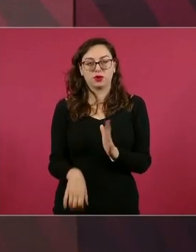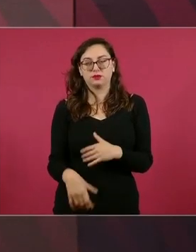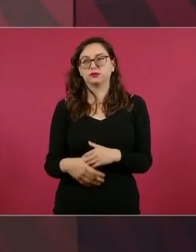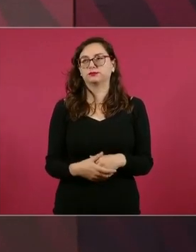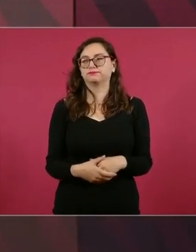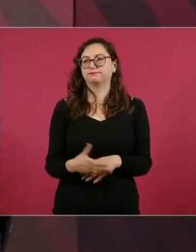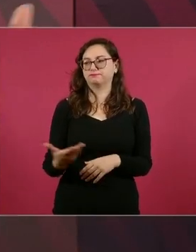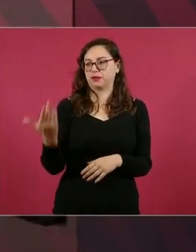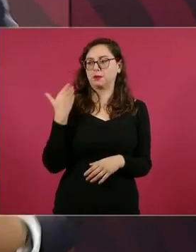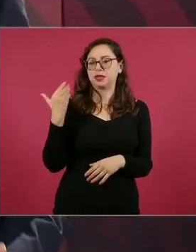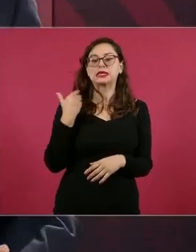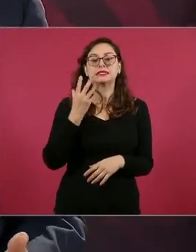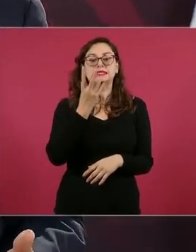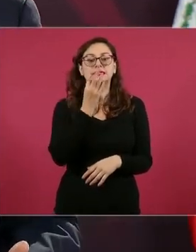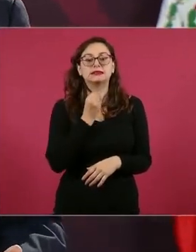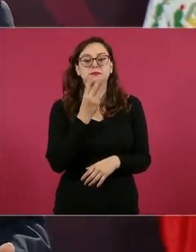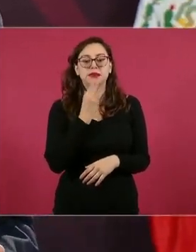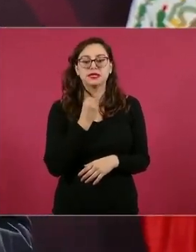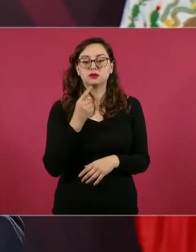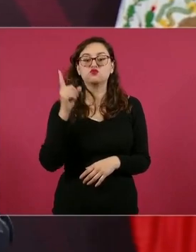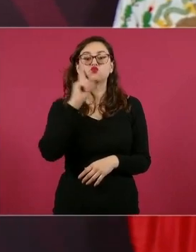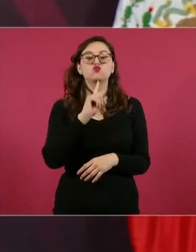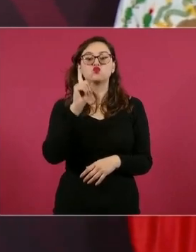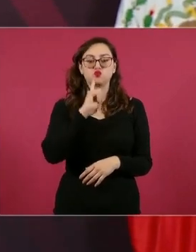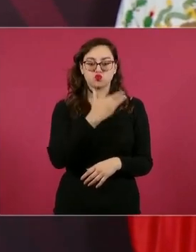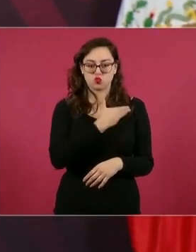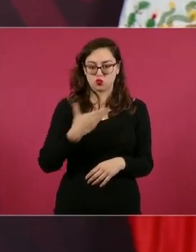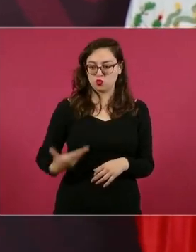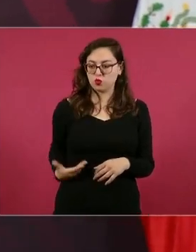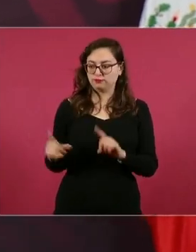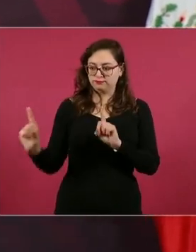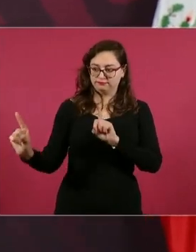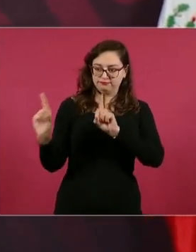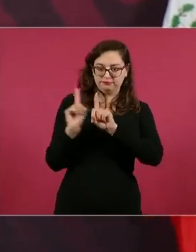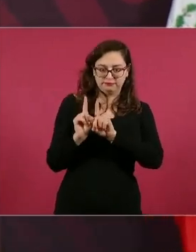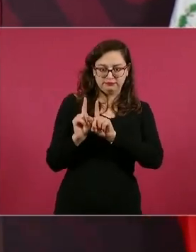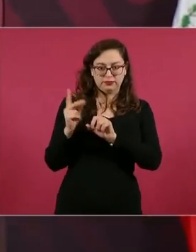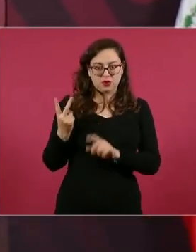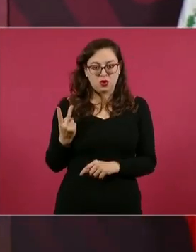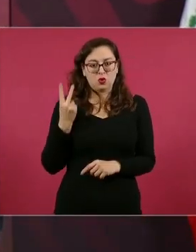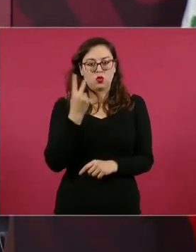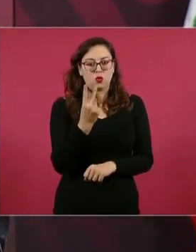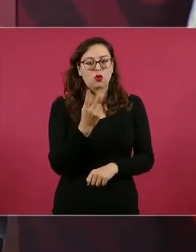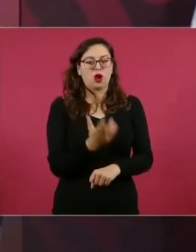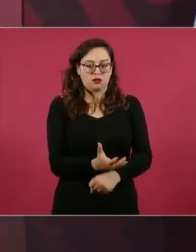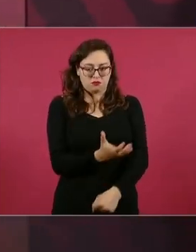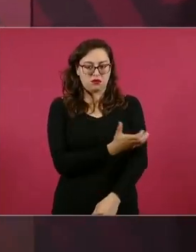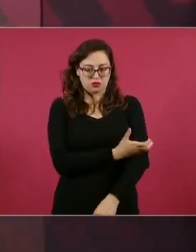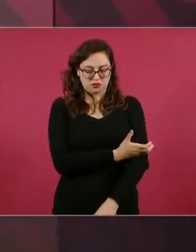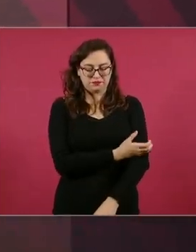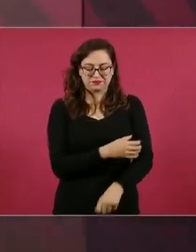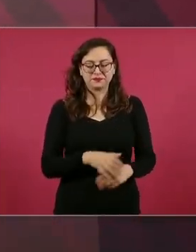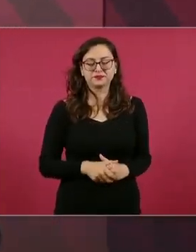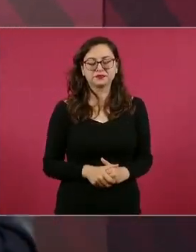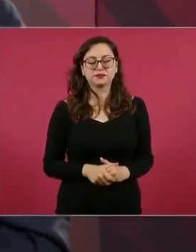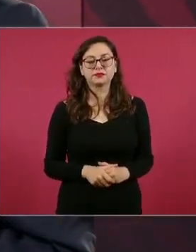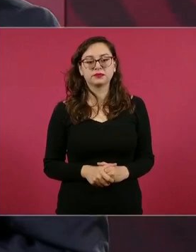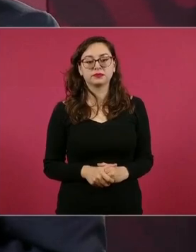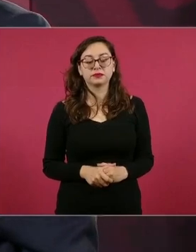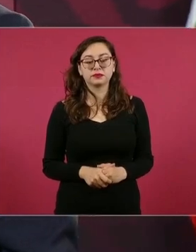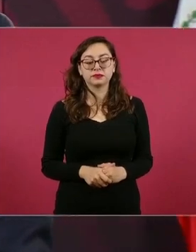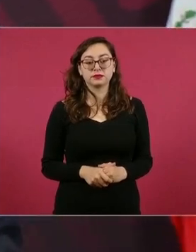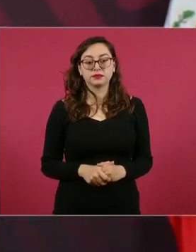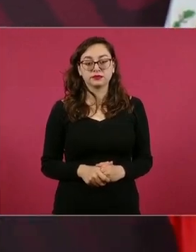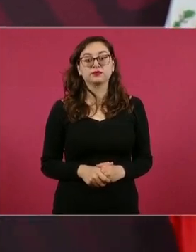aepi estaba yo buscando porque les quería yo leer este el